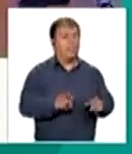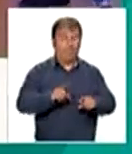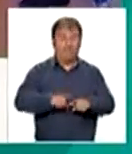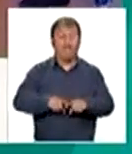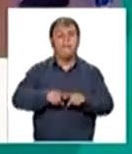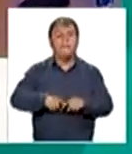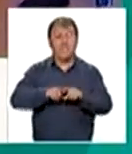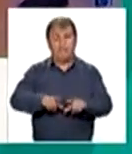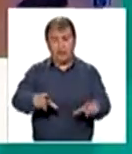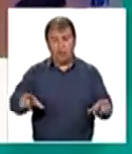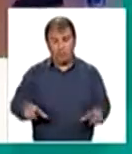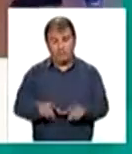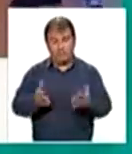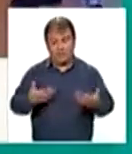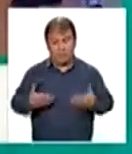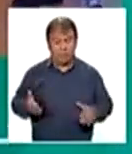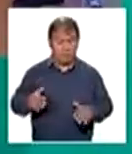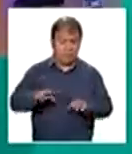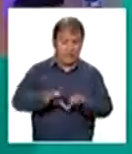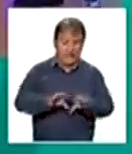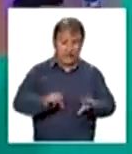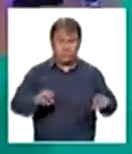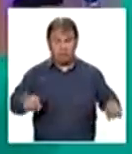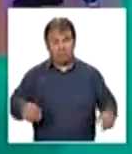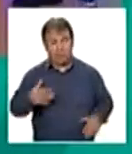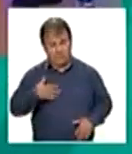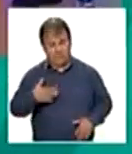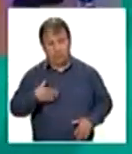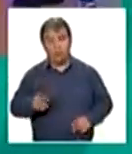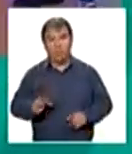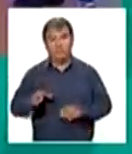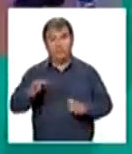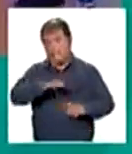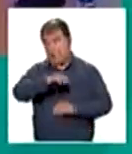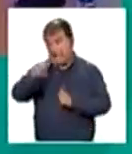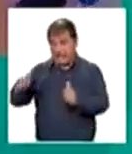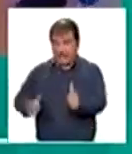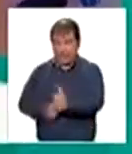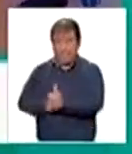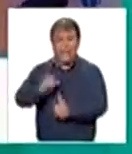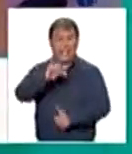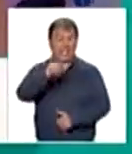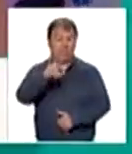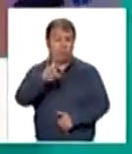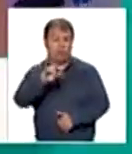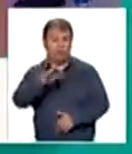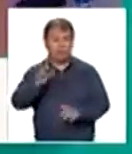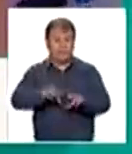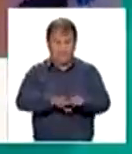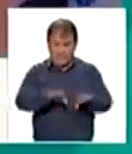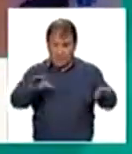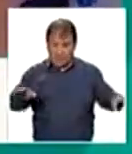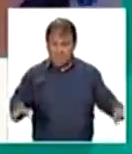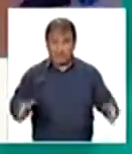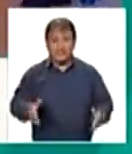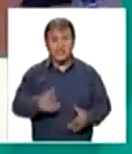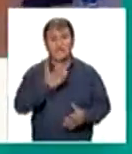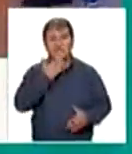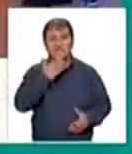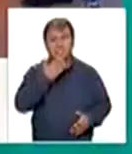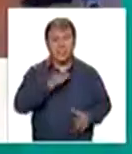Depende en el lugar en el que estemos. Si estamos en el sofá, lo pongo yo. Si están en el backstage, lo pone Adolfo. Si están en el escenario, creo